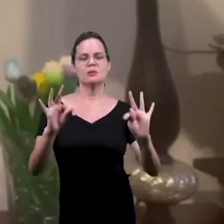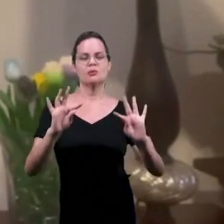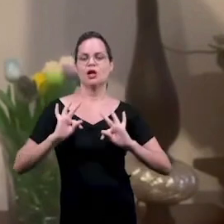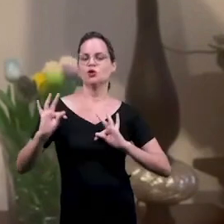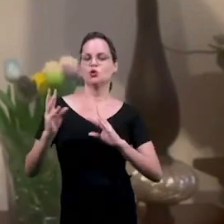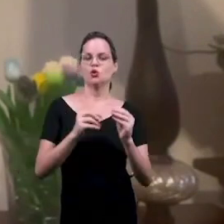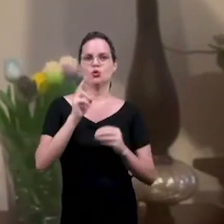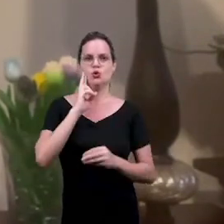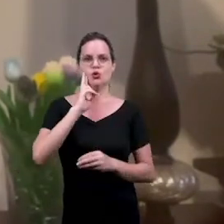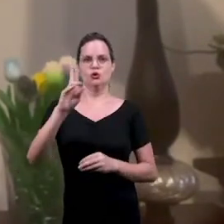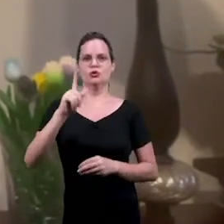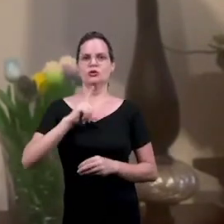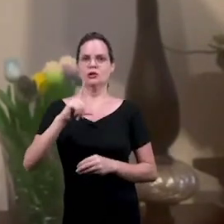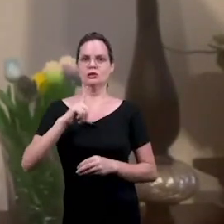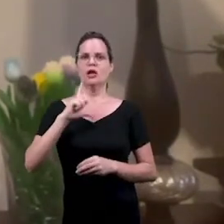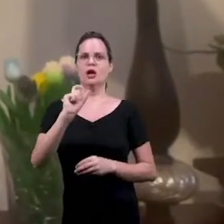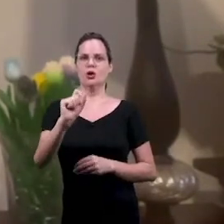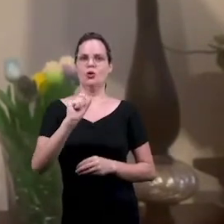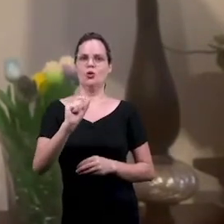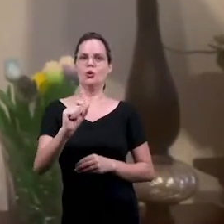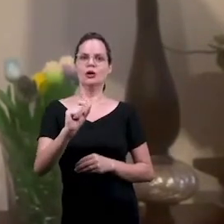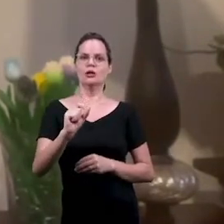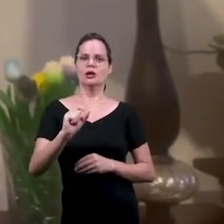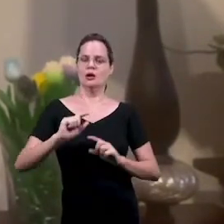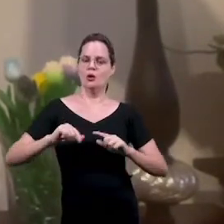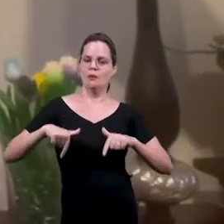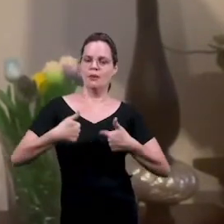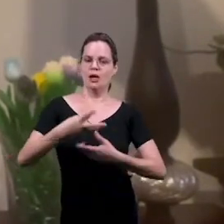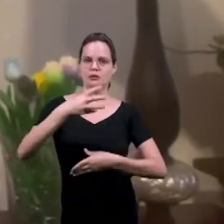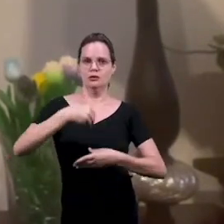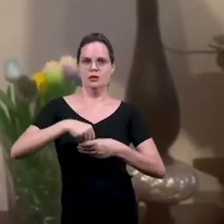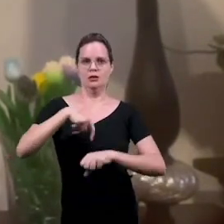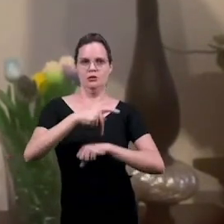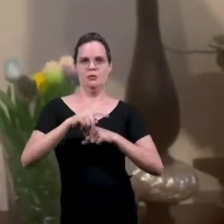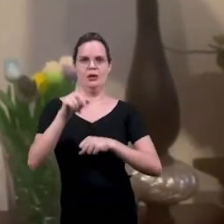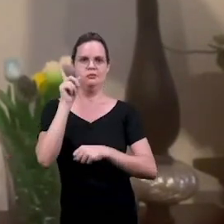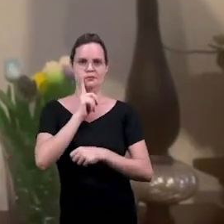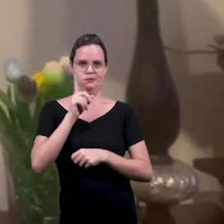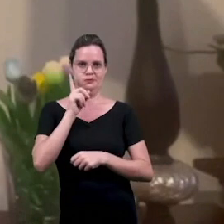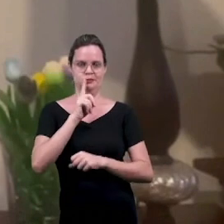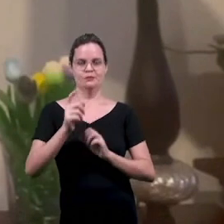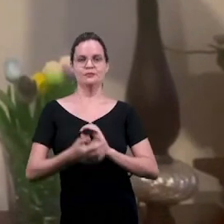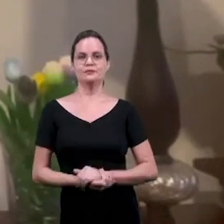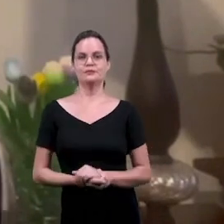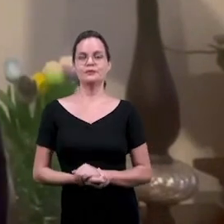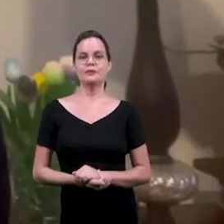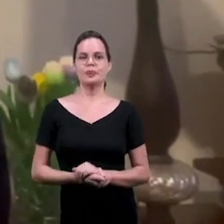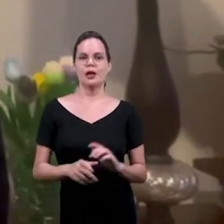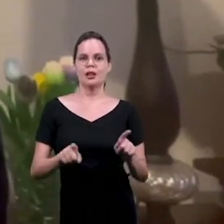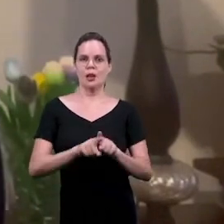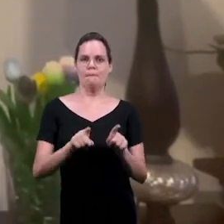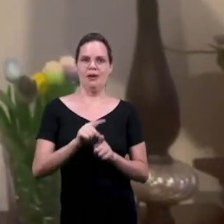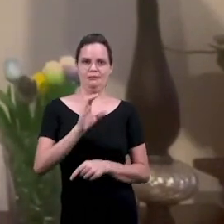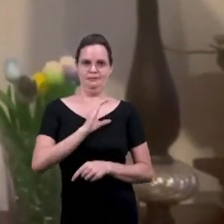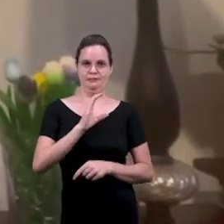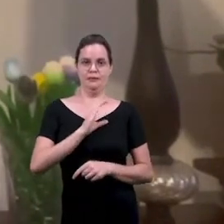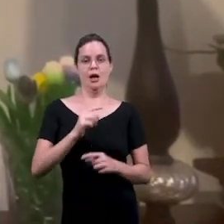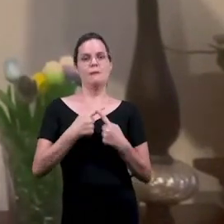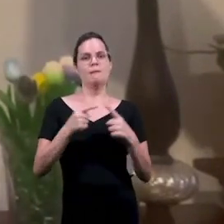es poder dar un testimonio de aquello que el Señor ha realizado en su obra aquí en los Estados Unidos y también en Canadá.